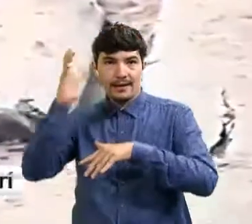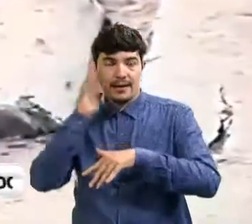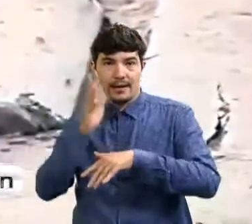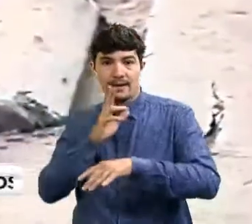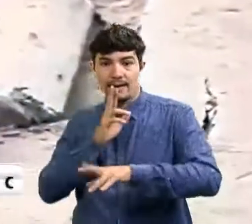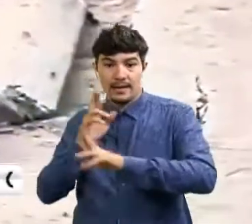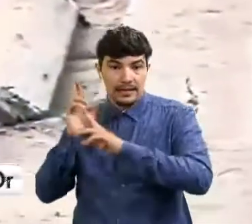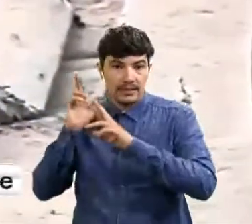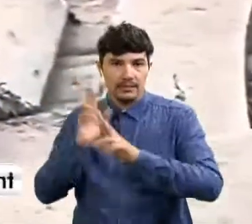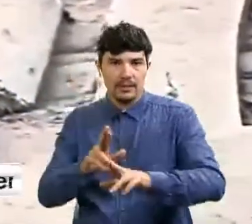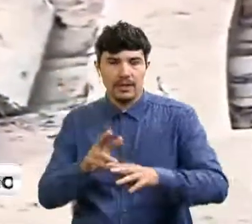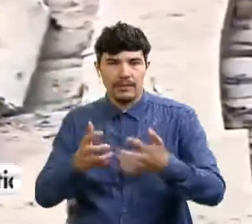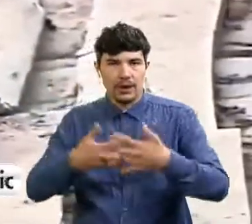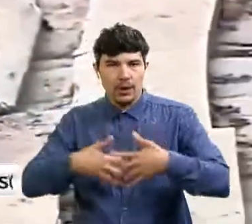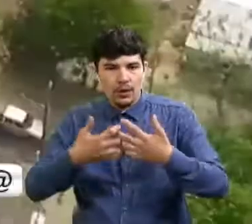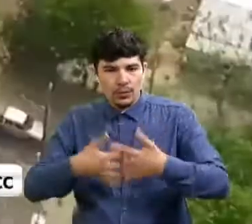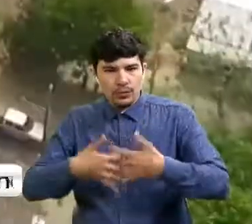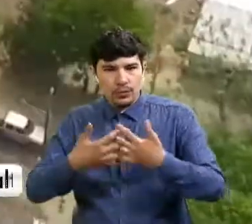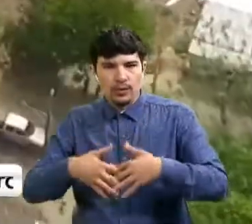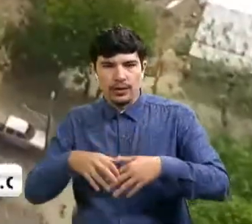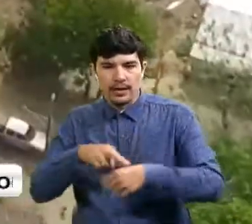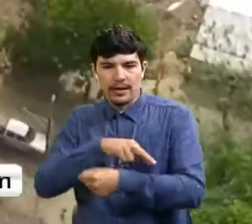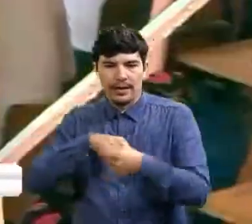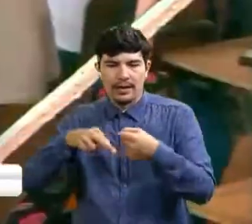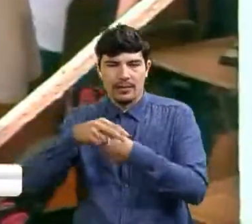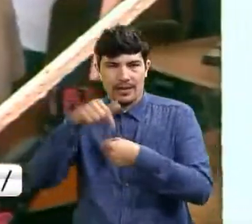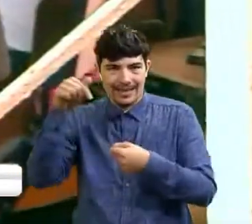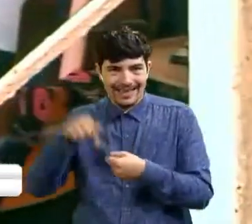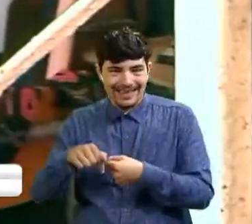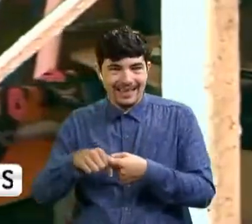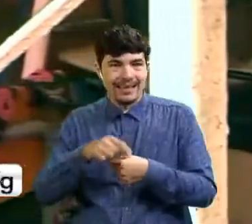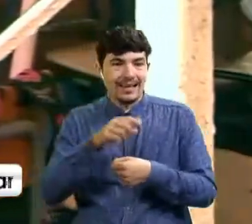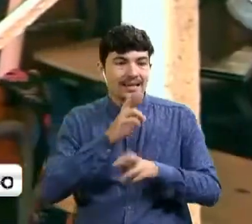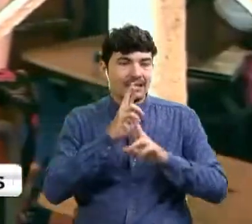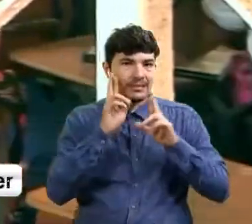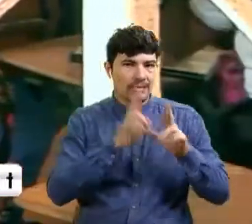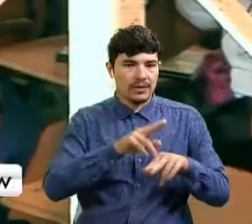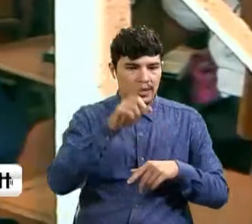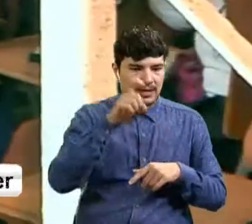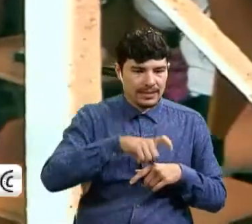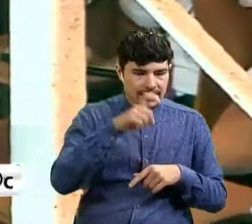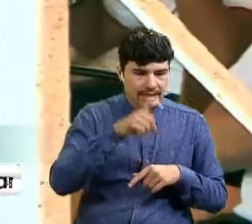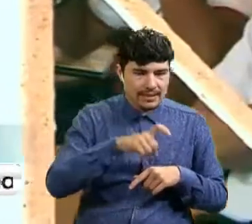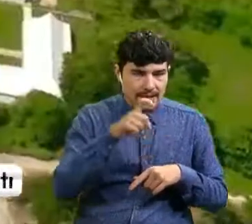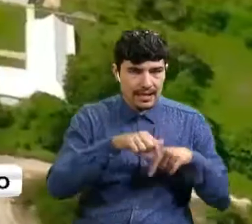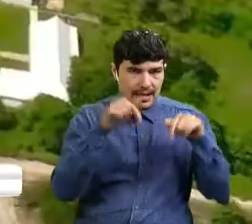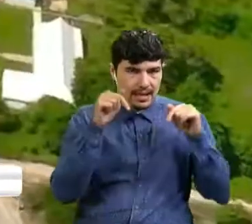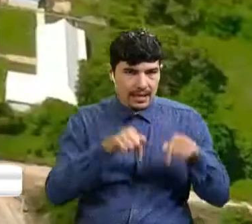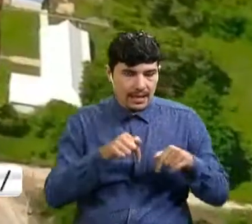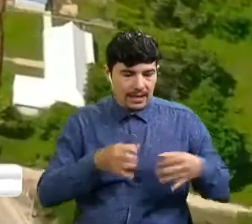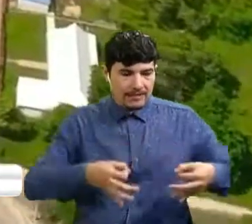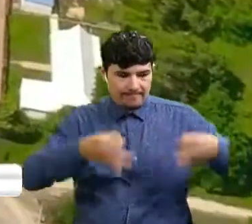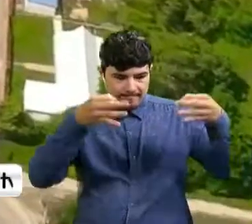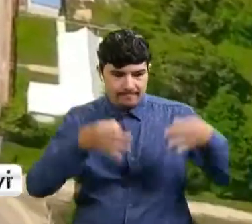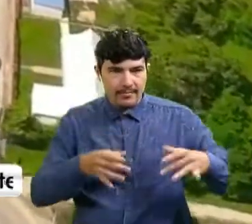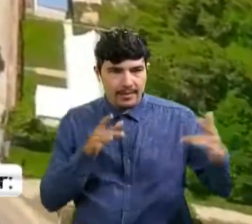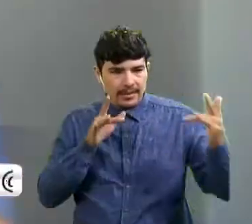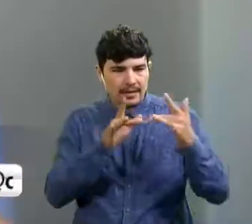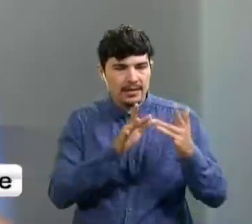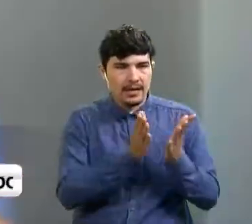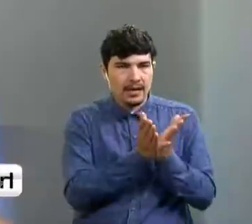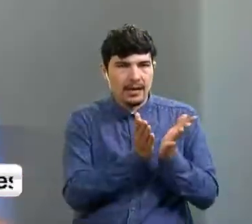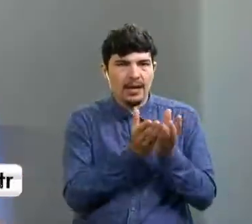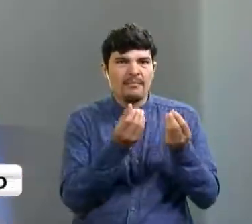la productividad de la región, que responda a las necesidades de la pertinencia de la educación